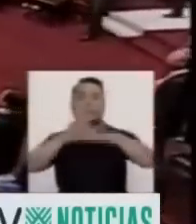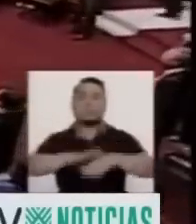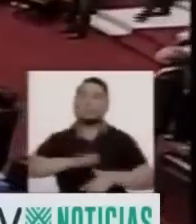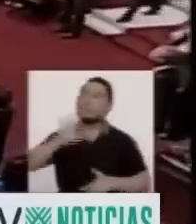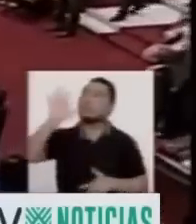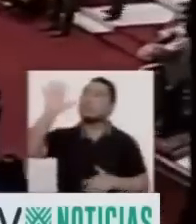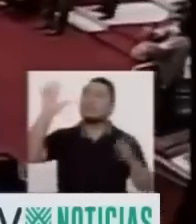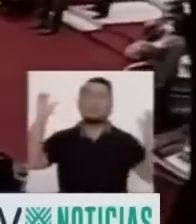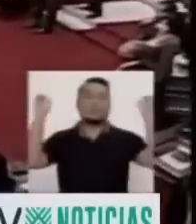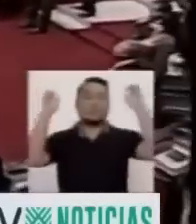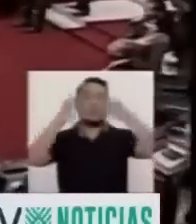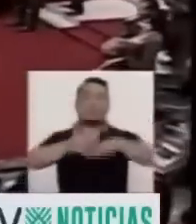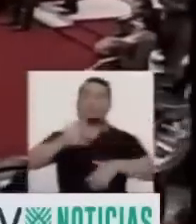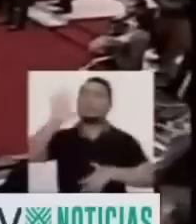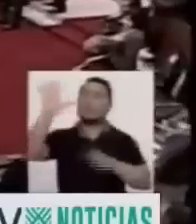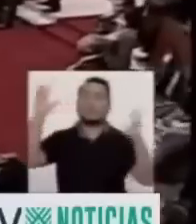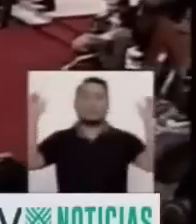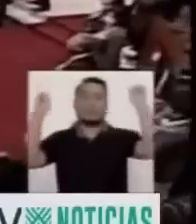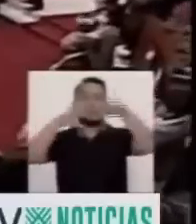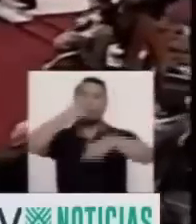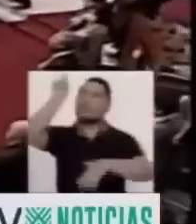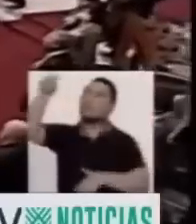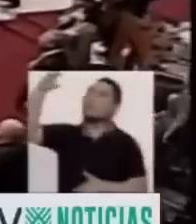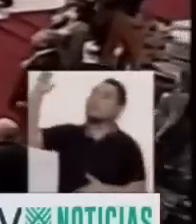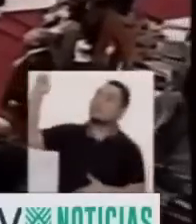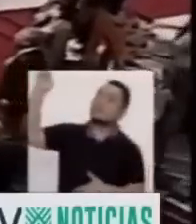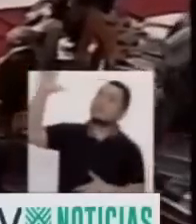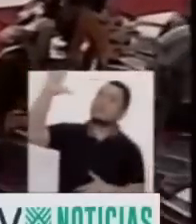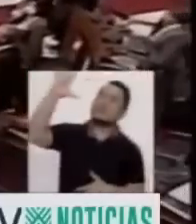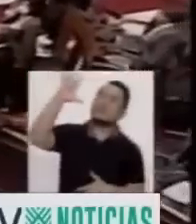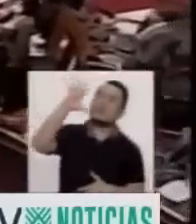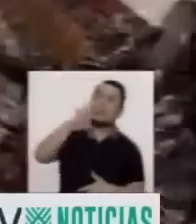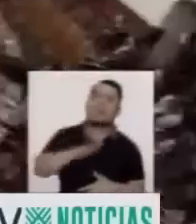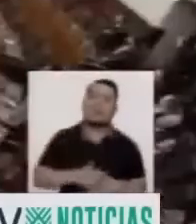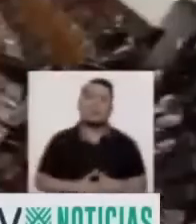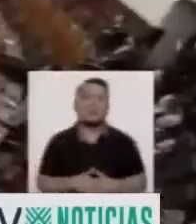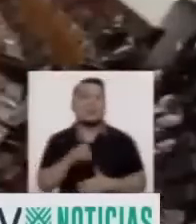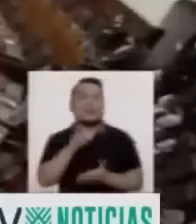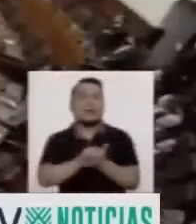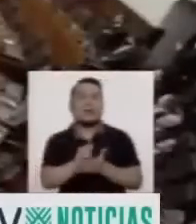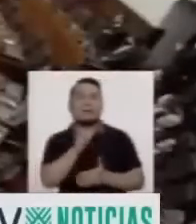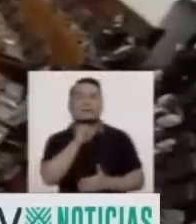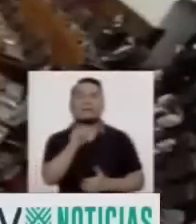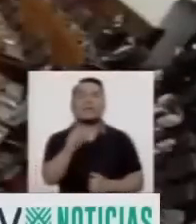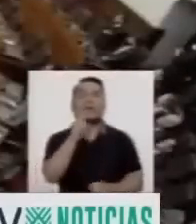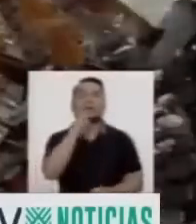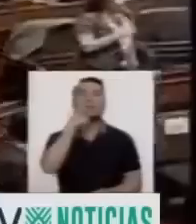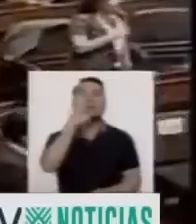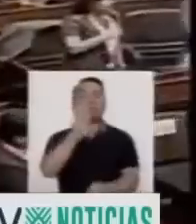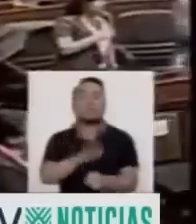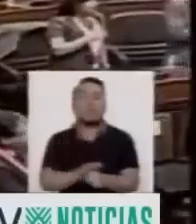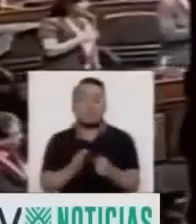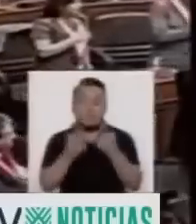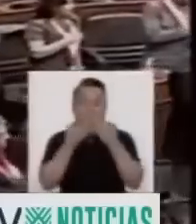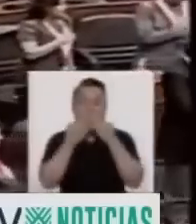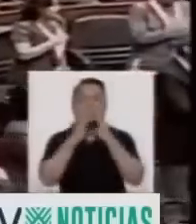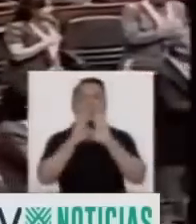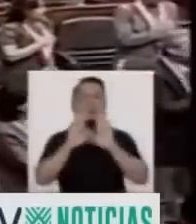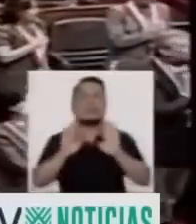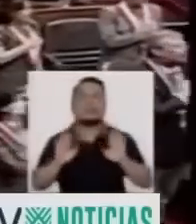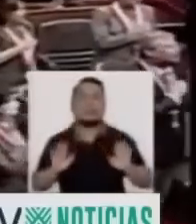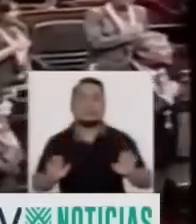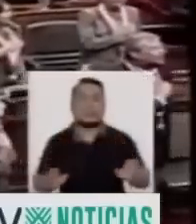es lamentable este Pavel es lamentable porque deja por los suelos la imagen de la mujer peruana